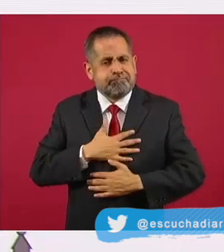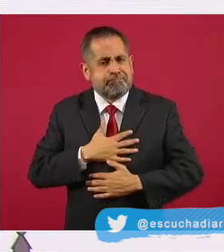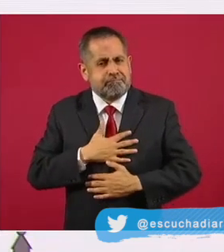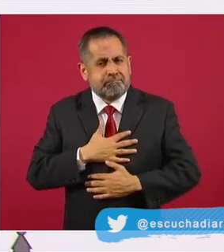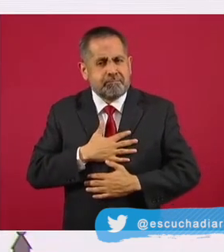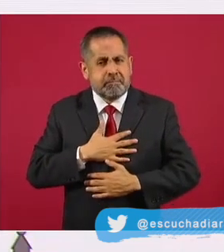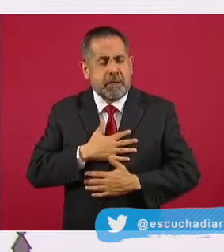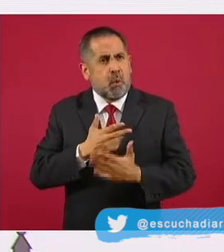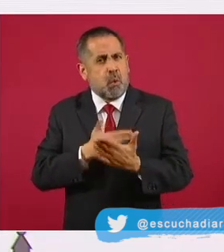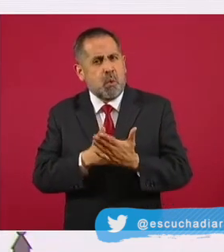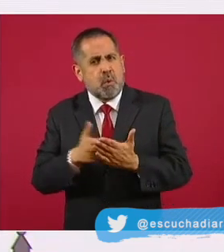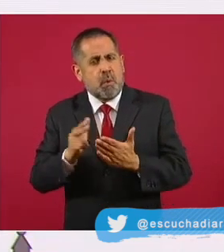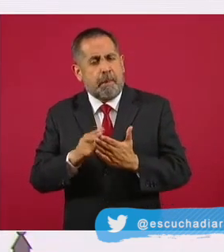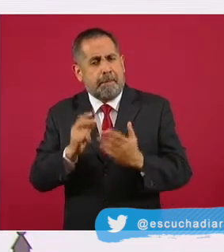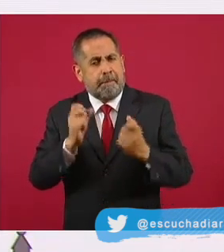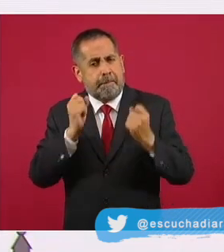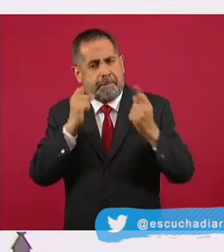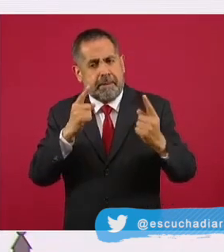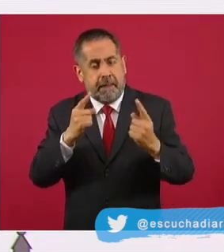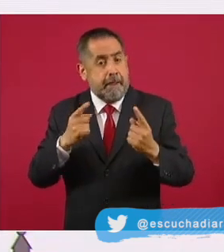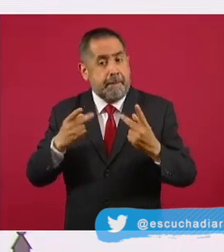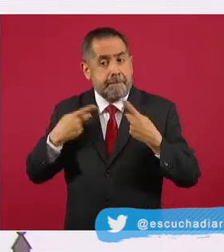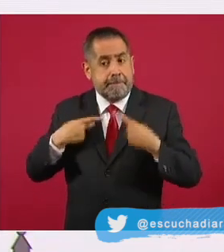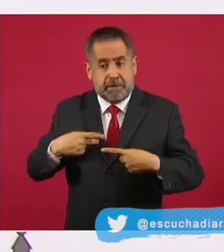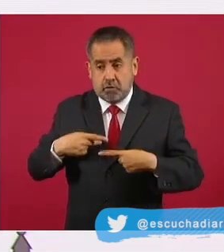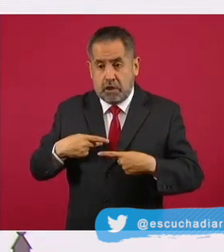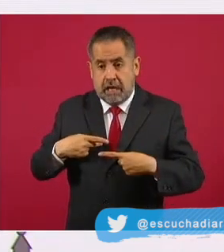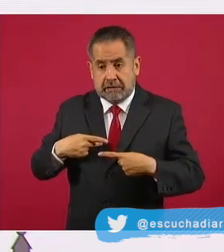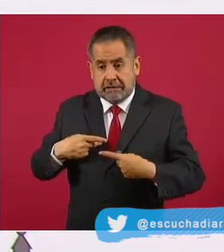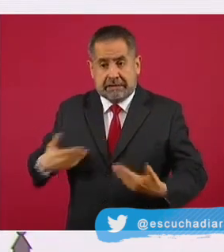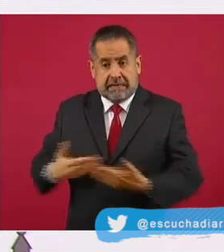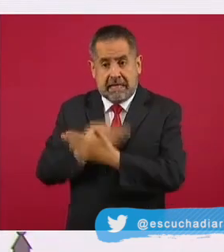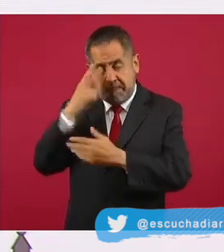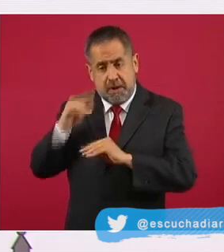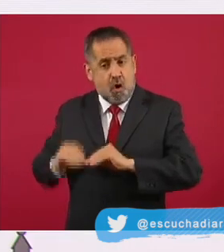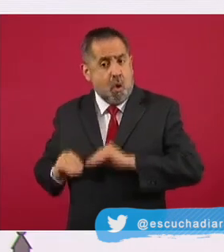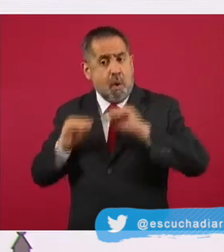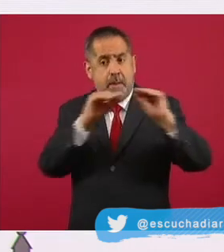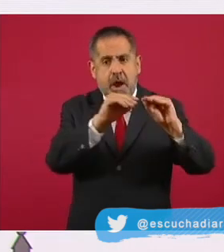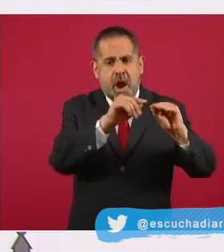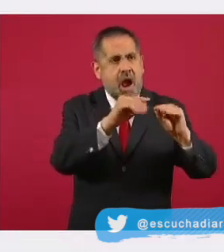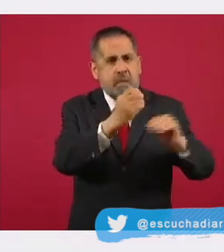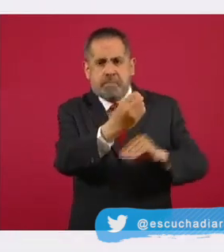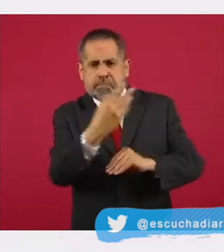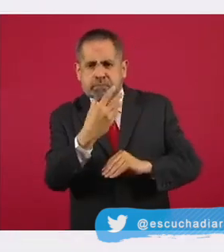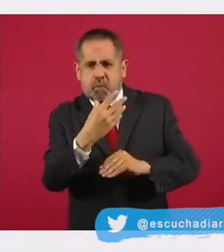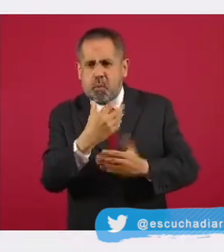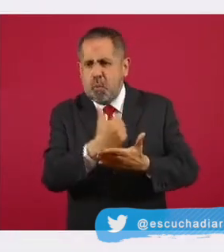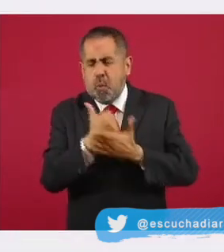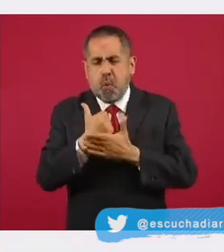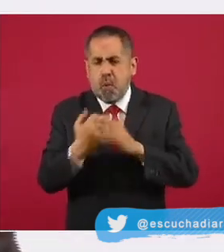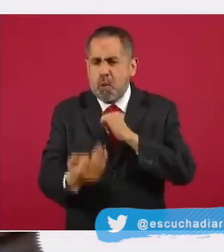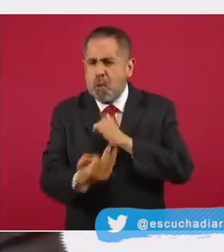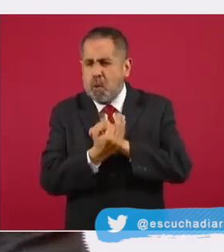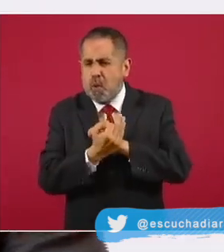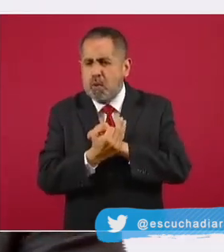de heroísmo por parte de nuestros connacionales en el extranjero puede calificarse como una